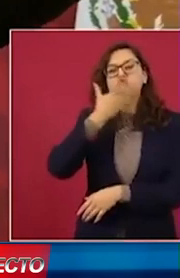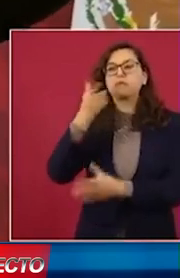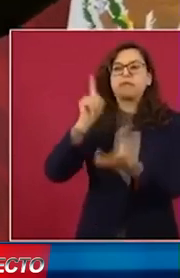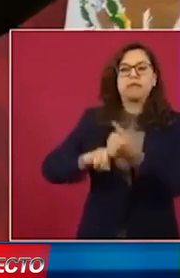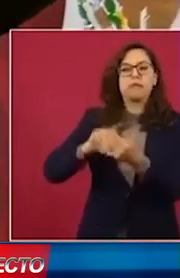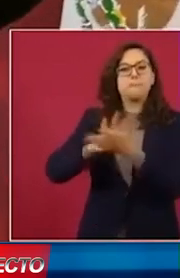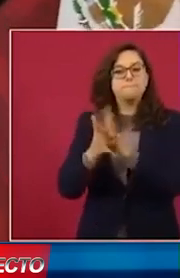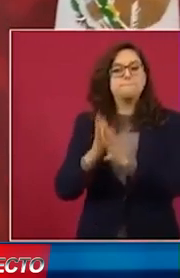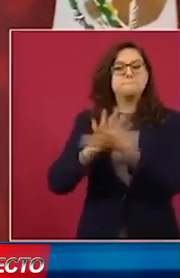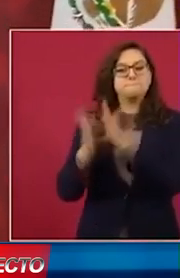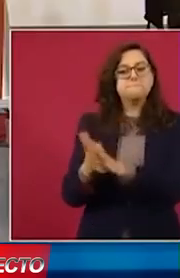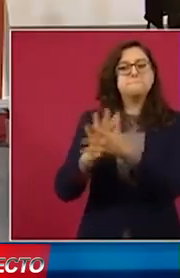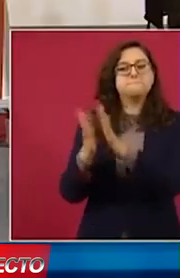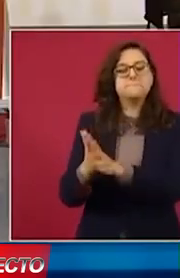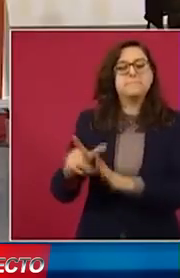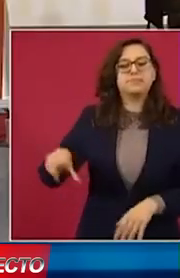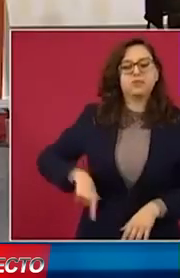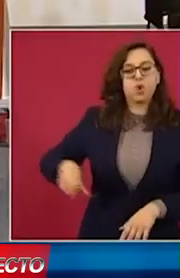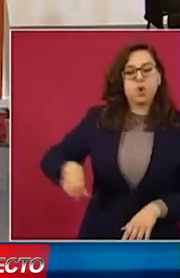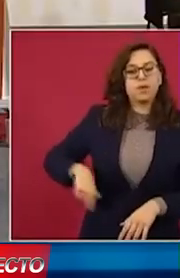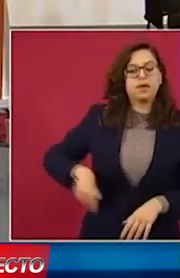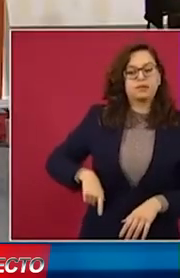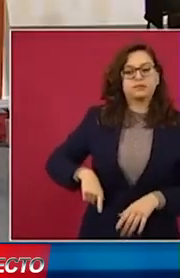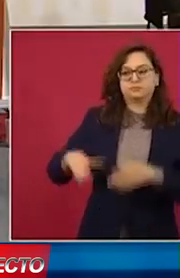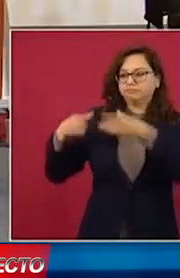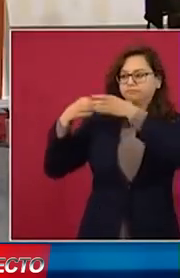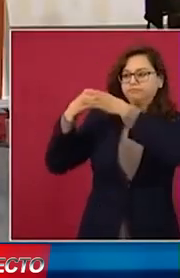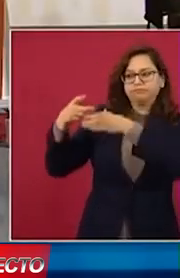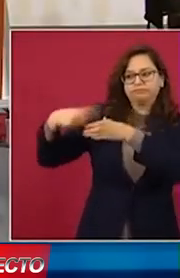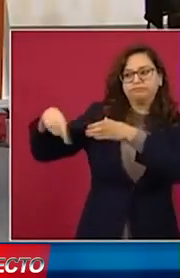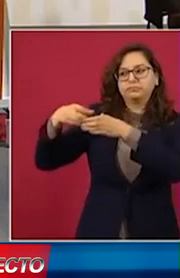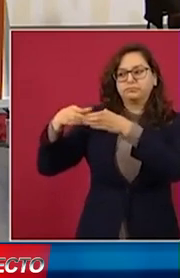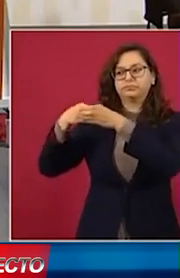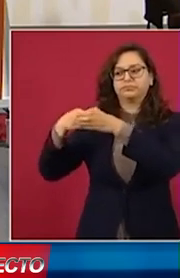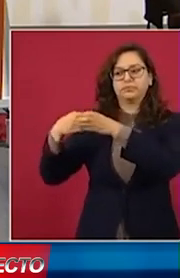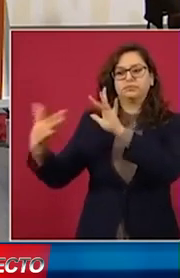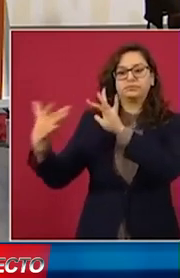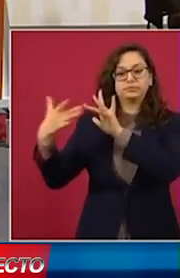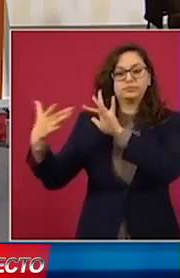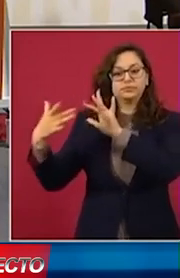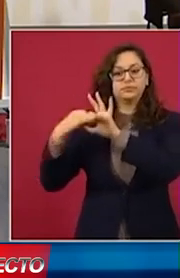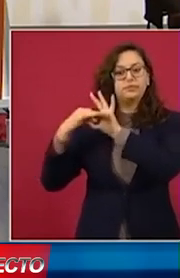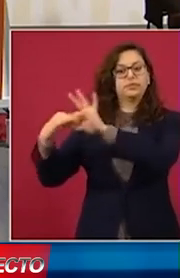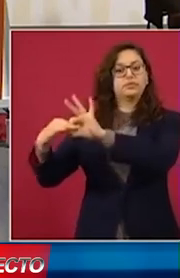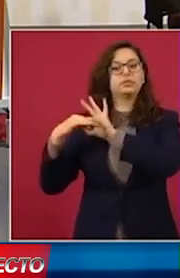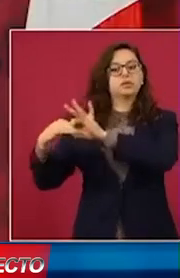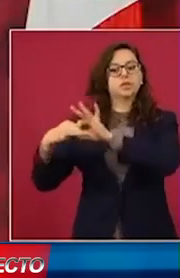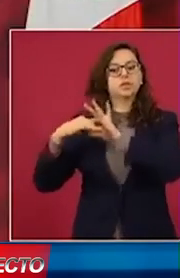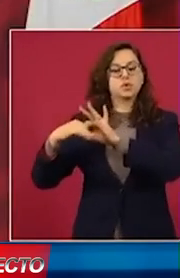de personas. Cuando López Obrador, violando el Tratado de Libre Comercio entre Canadá, México y los Estados